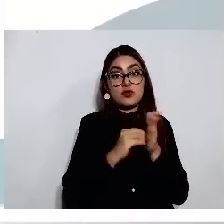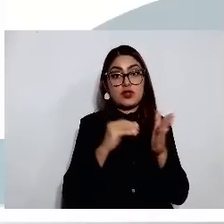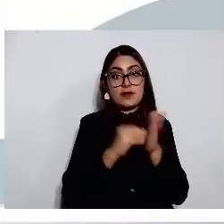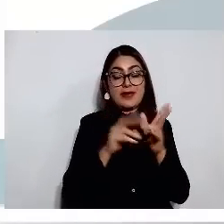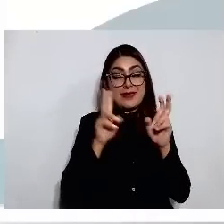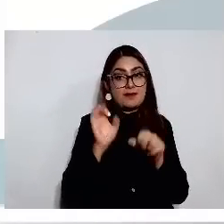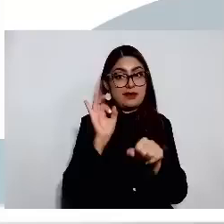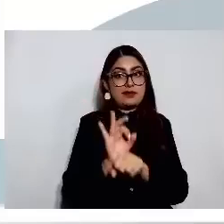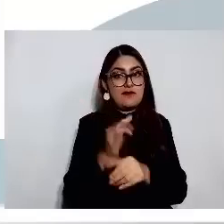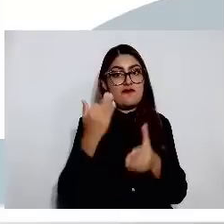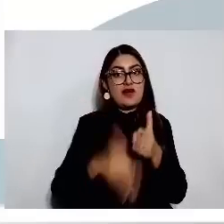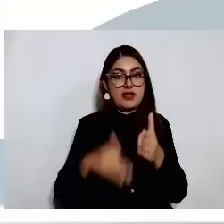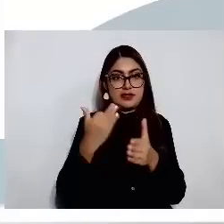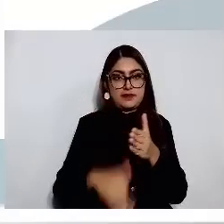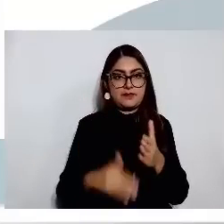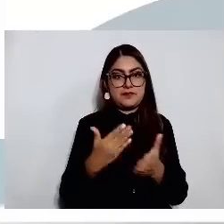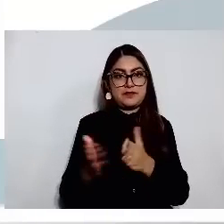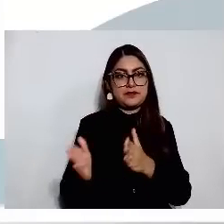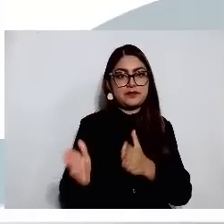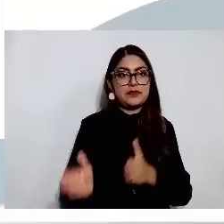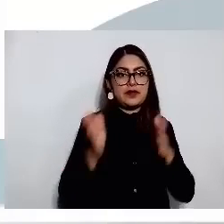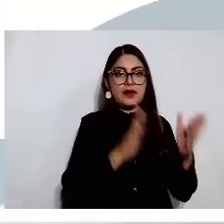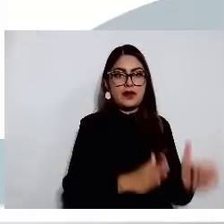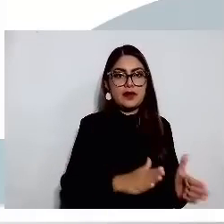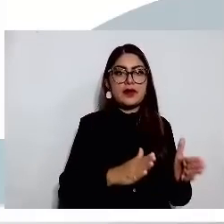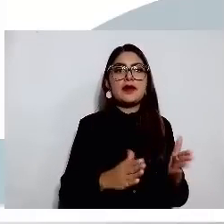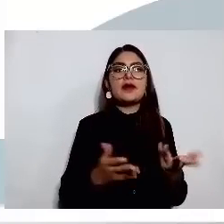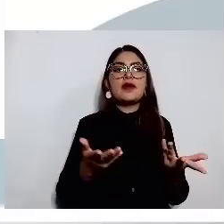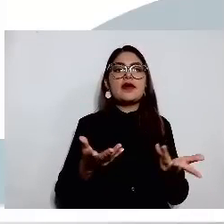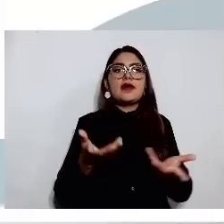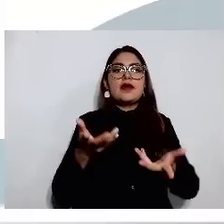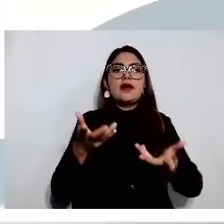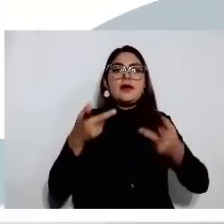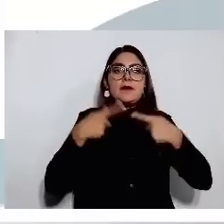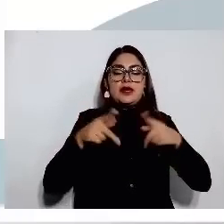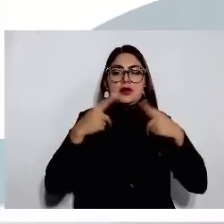de participación ciudadana. Interesante. En